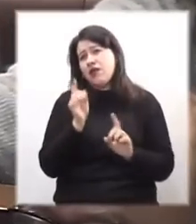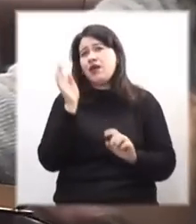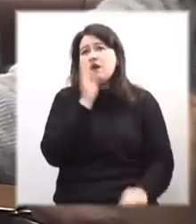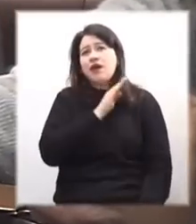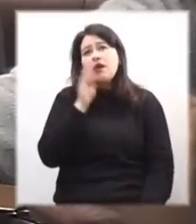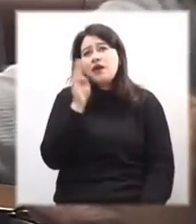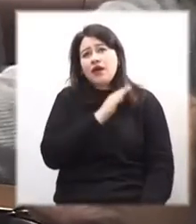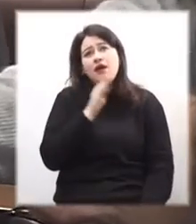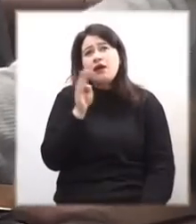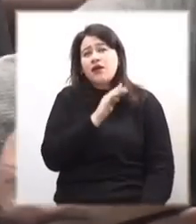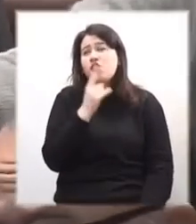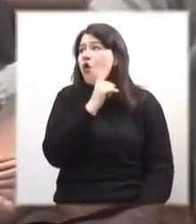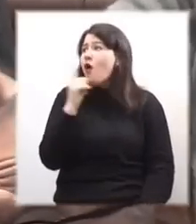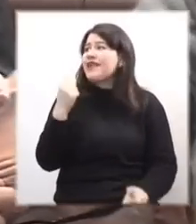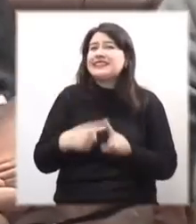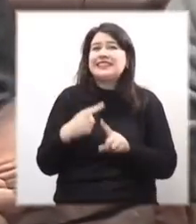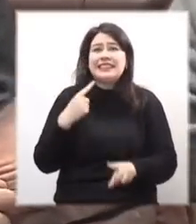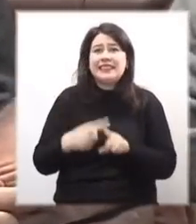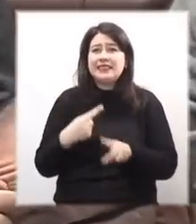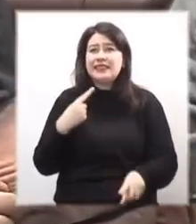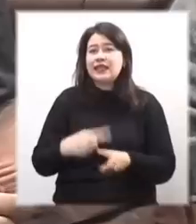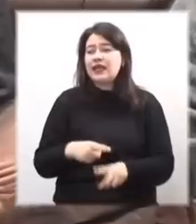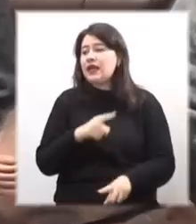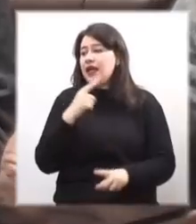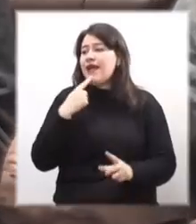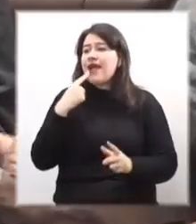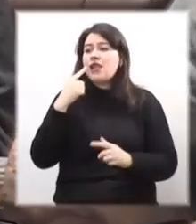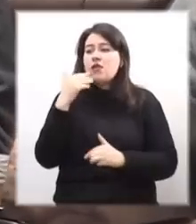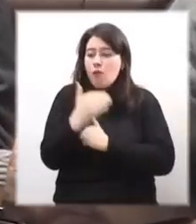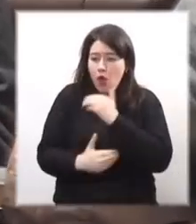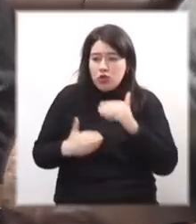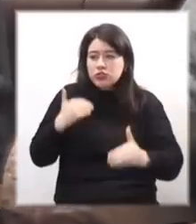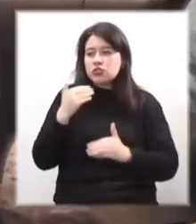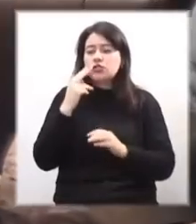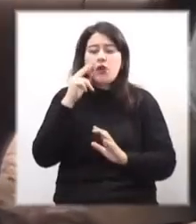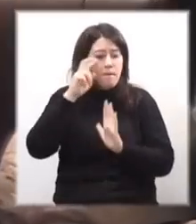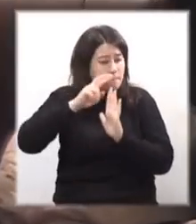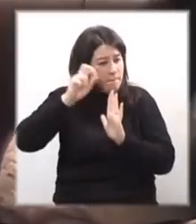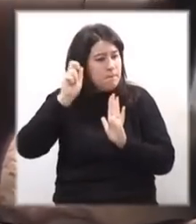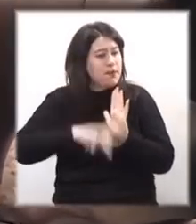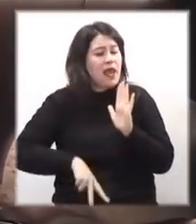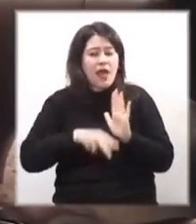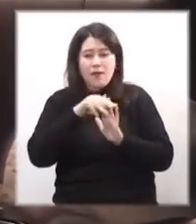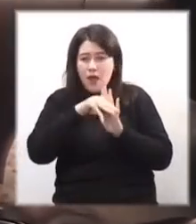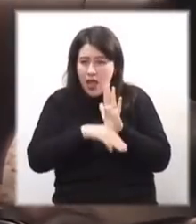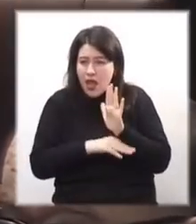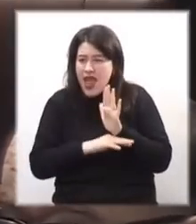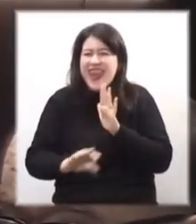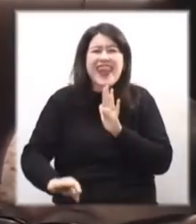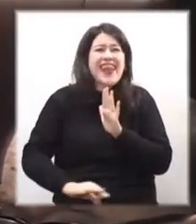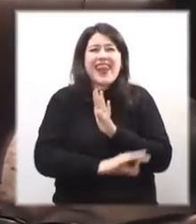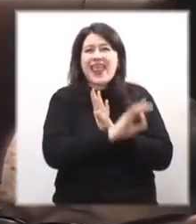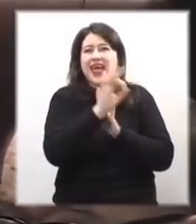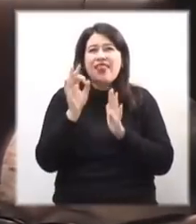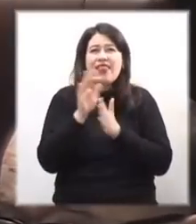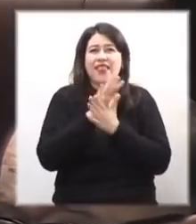existe en ningún proceso, ni ninguna operativa, ni ningún plan